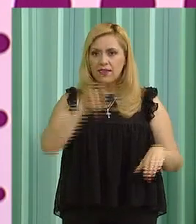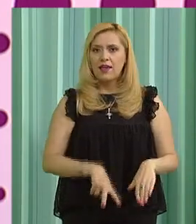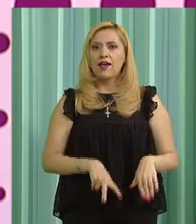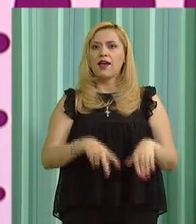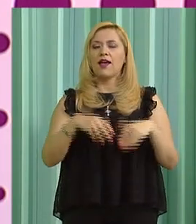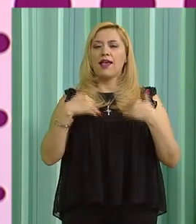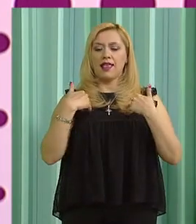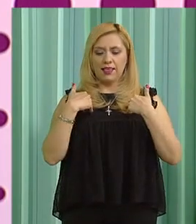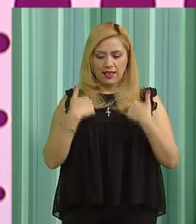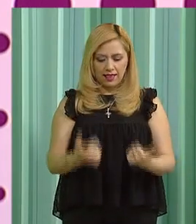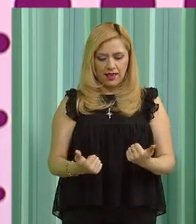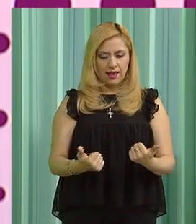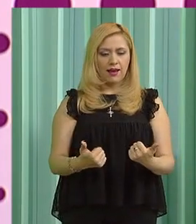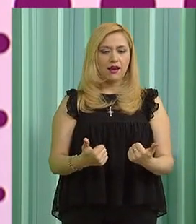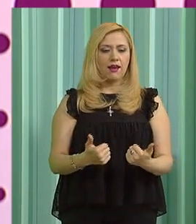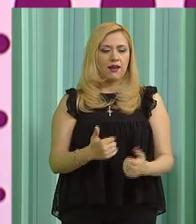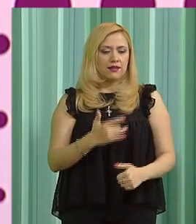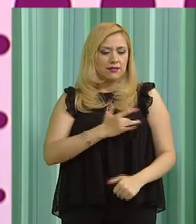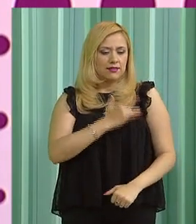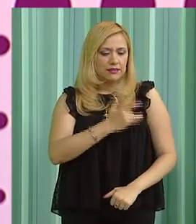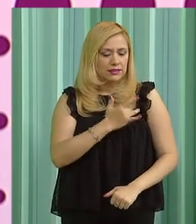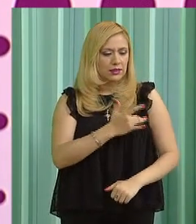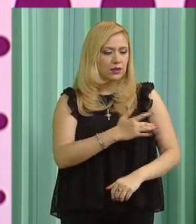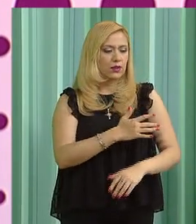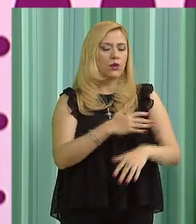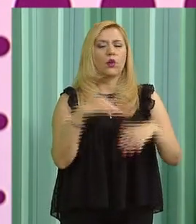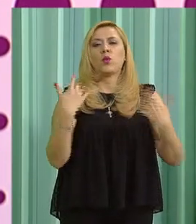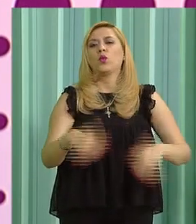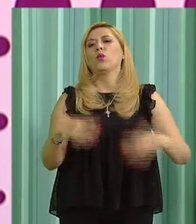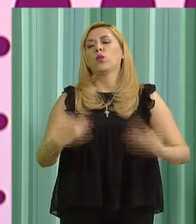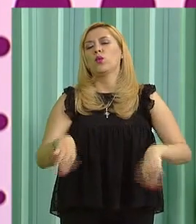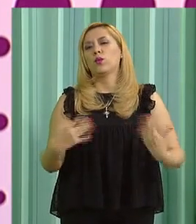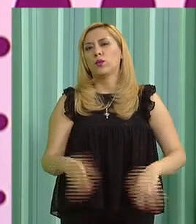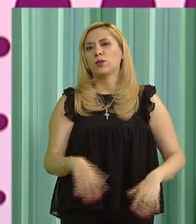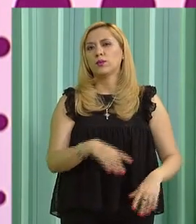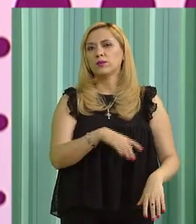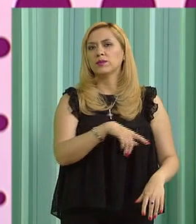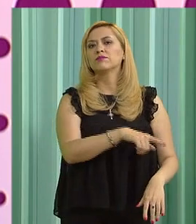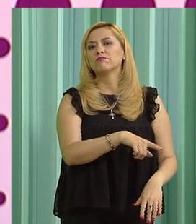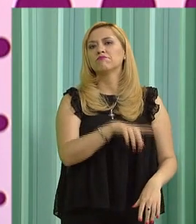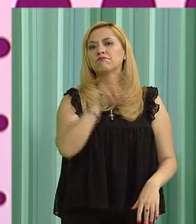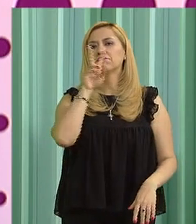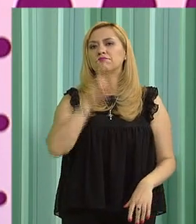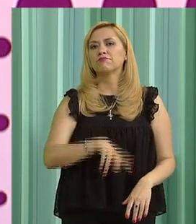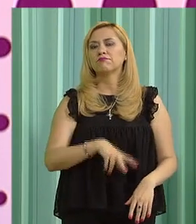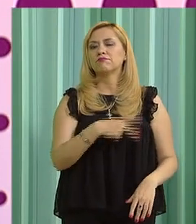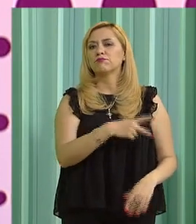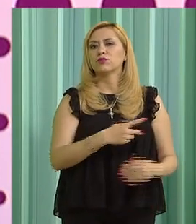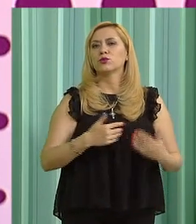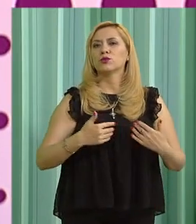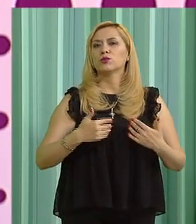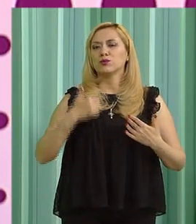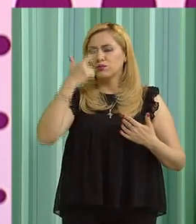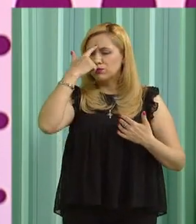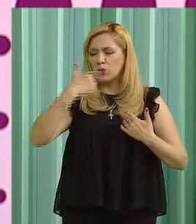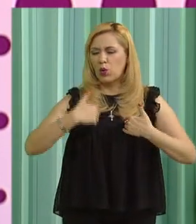Que entienda la importancia. Porque lo que comentábamos también fuera de cámaras, creo que las